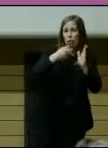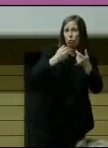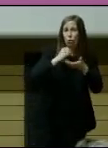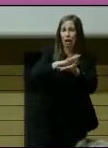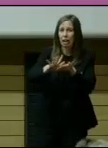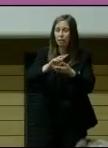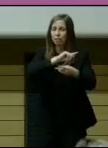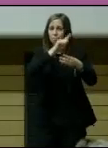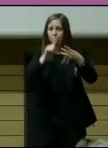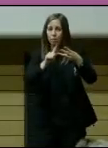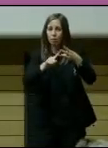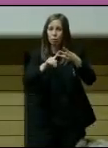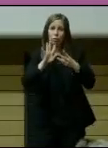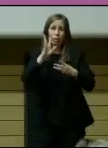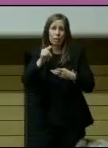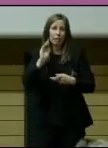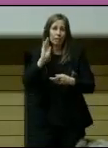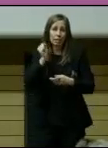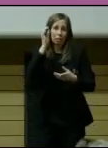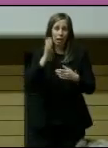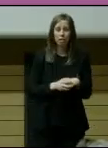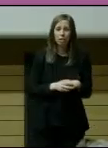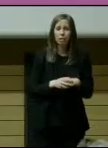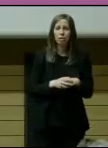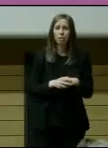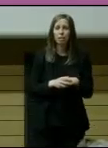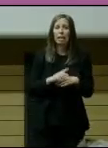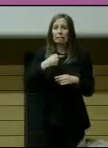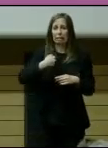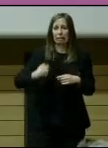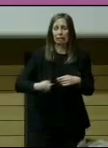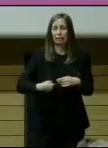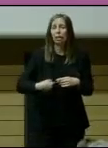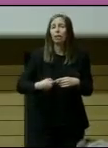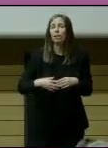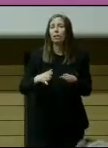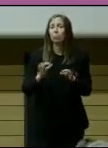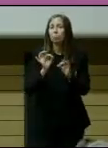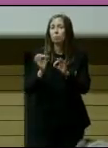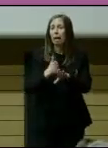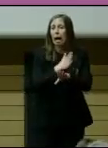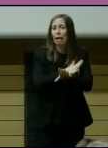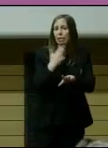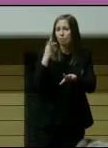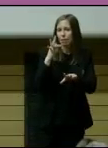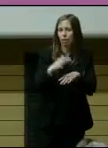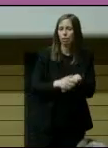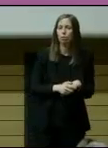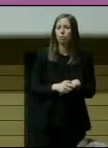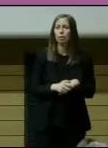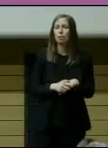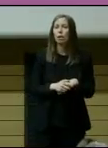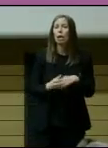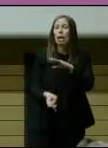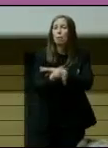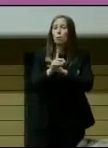hay los criminales, que, bueno, el crimen organizado chino, que hace precursores de los propios fentanilos. Claro, pero la producción legal